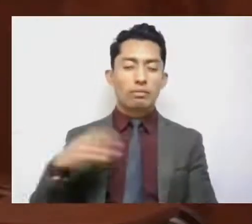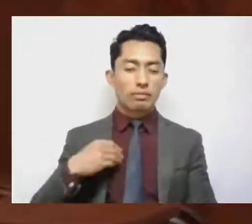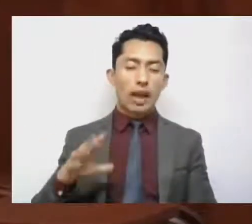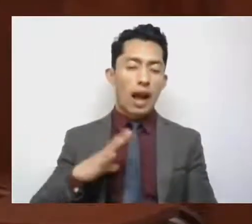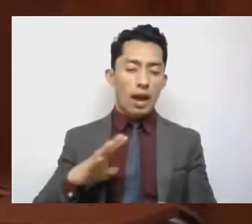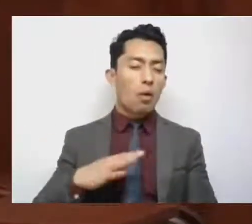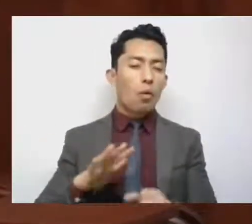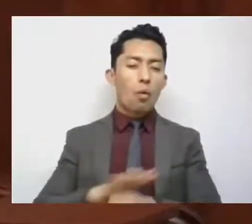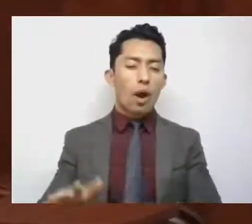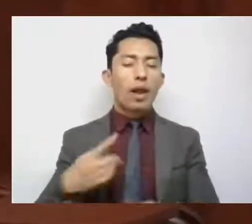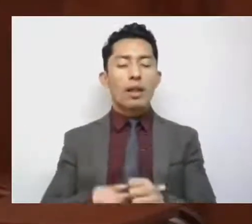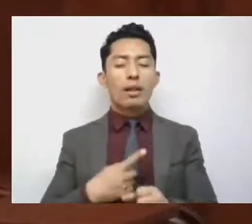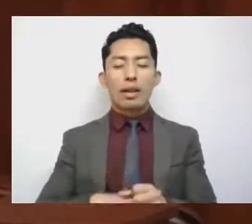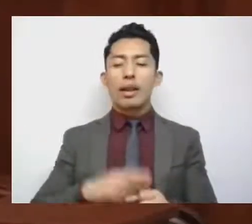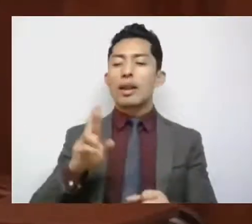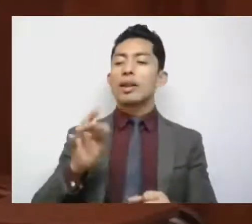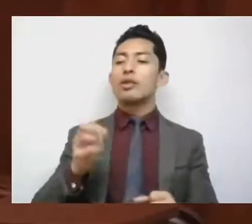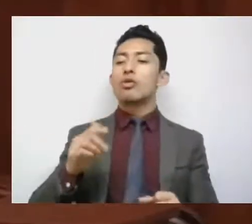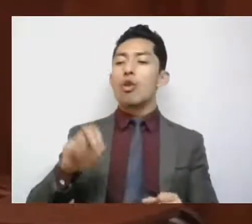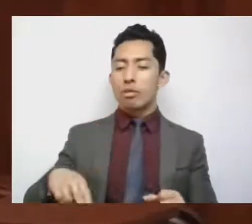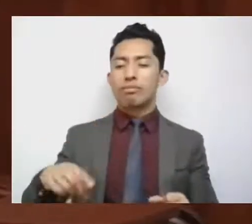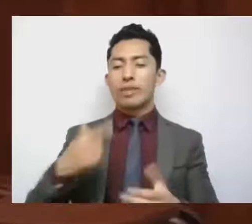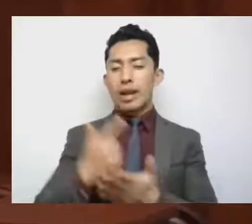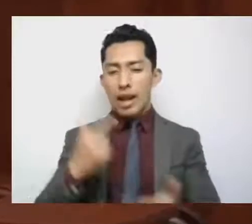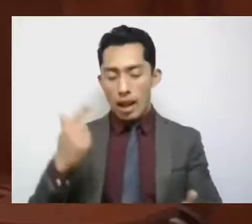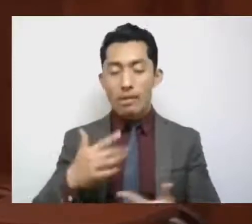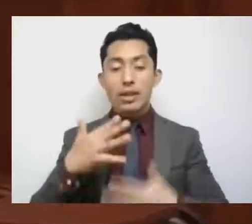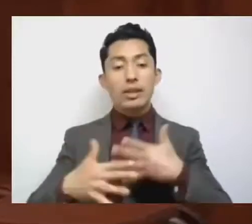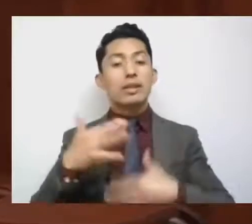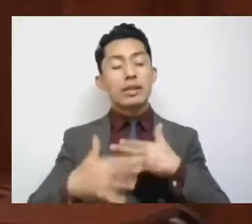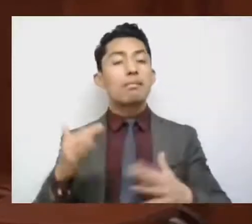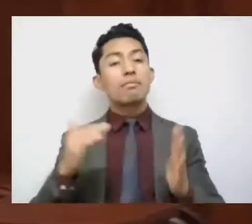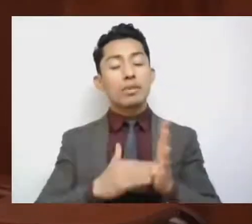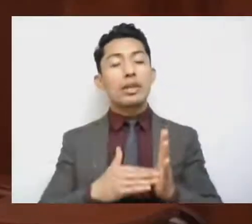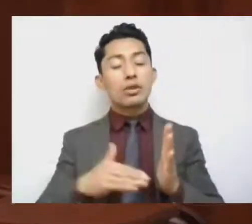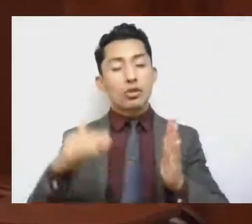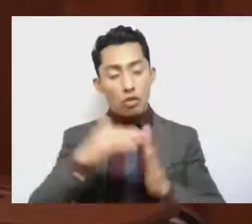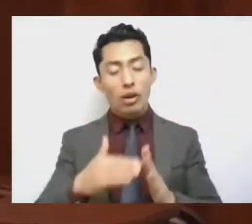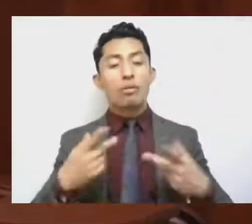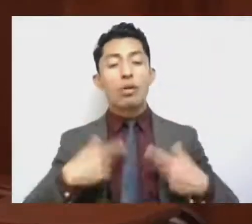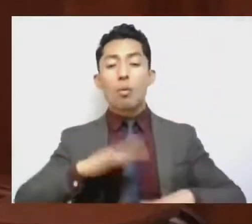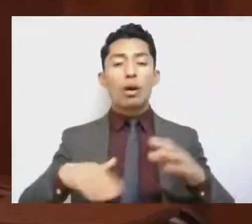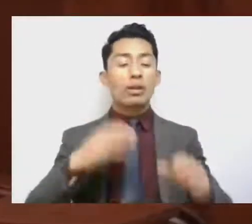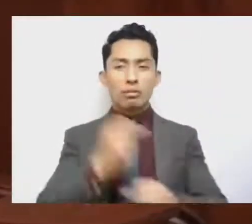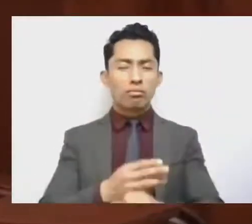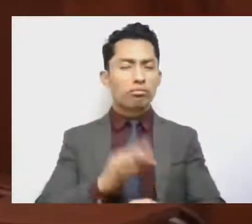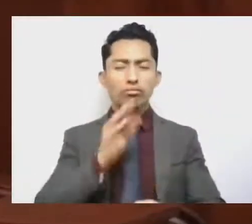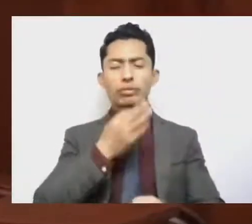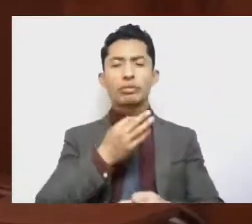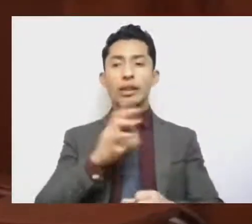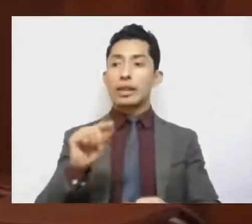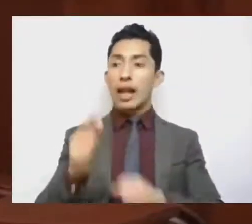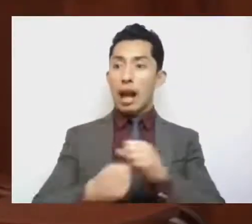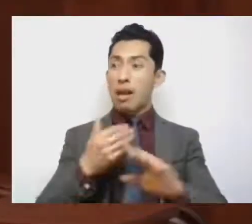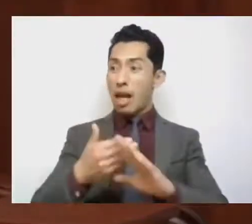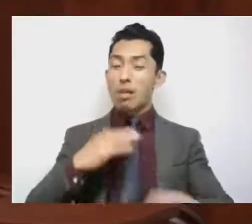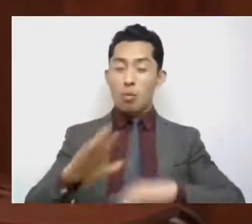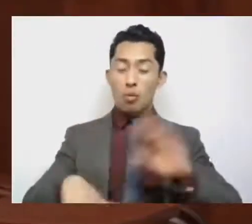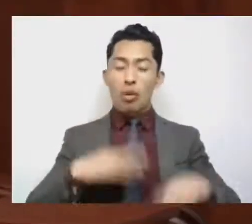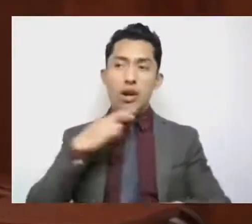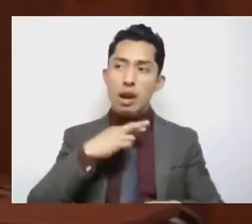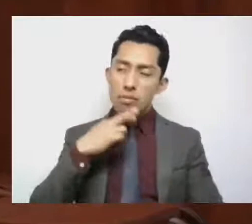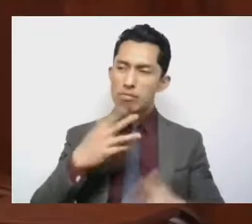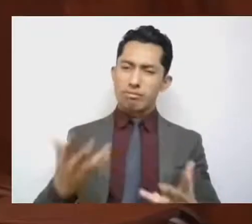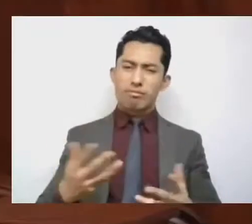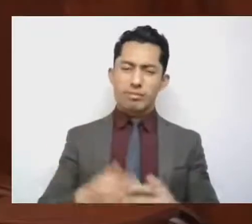es la enfermedad renal crónica, 15 millones son muertes prematuras ocurridas antes de los 70 años de edad.